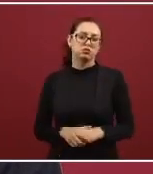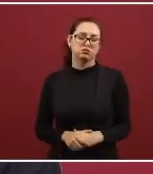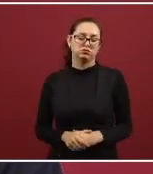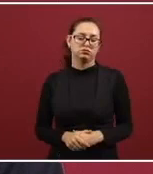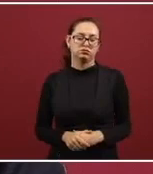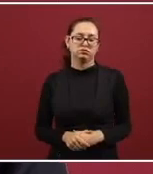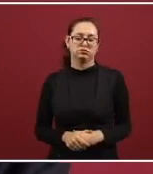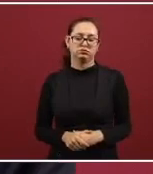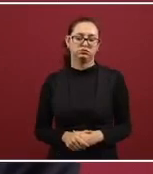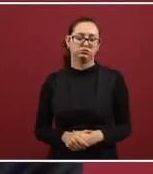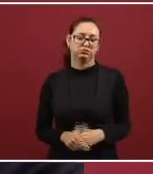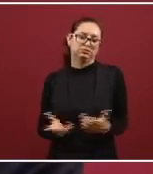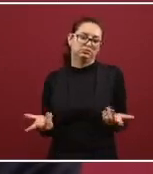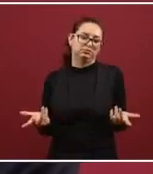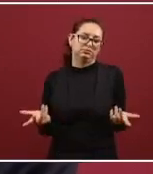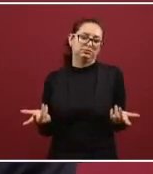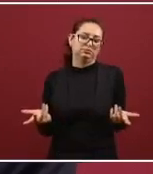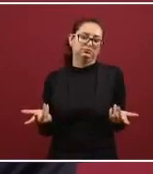Y bueno,